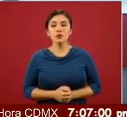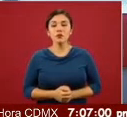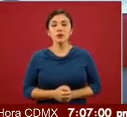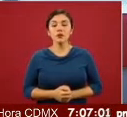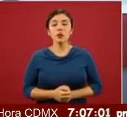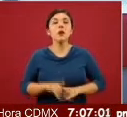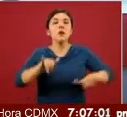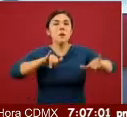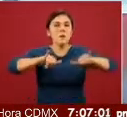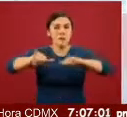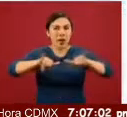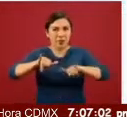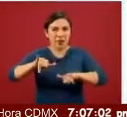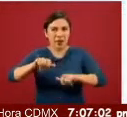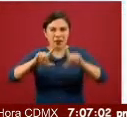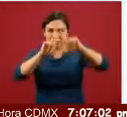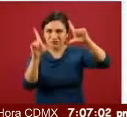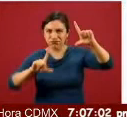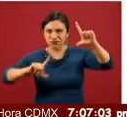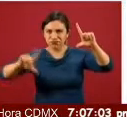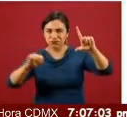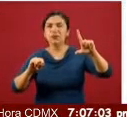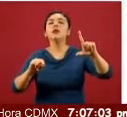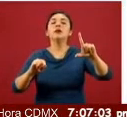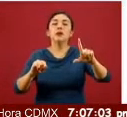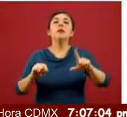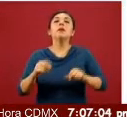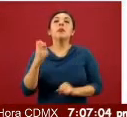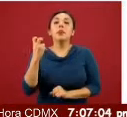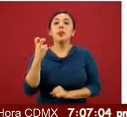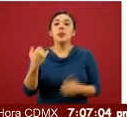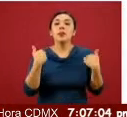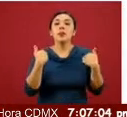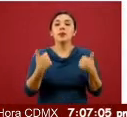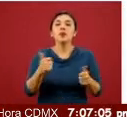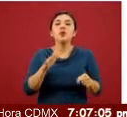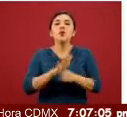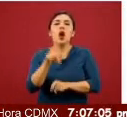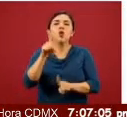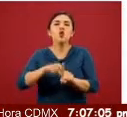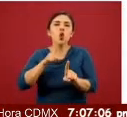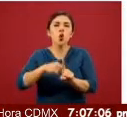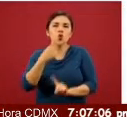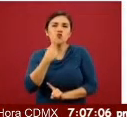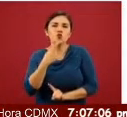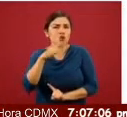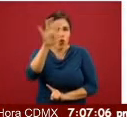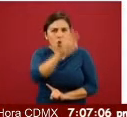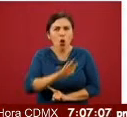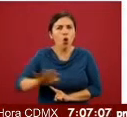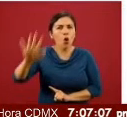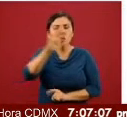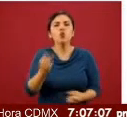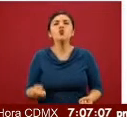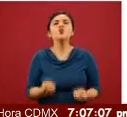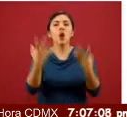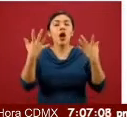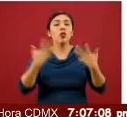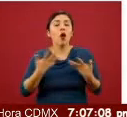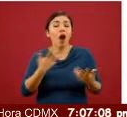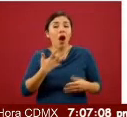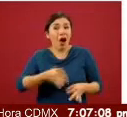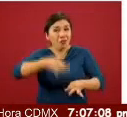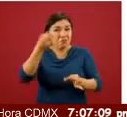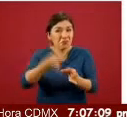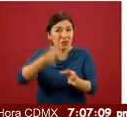distribución geográfica a través de un mapa con una escala de colores de todos los casos que hasta el momento se han